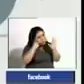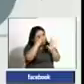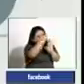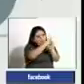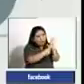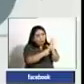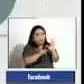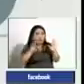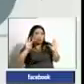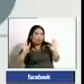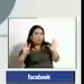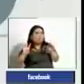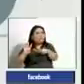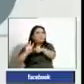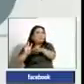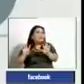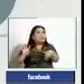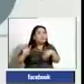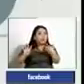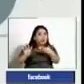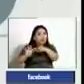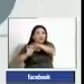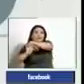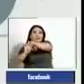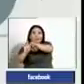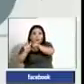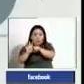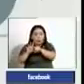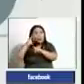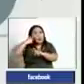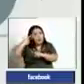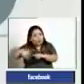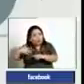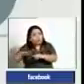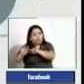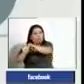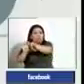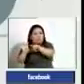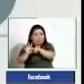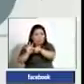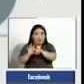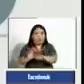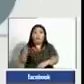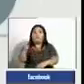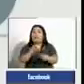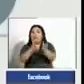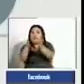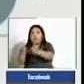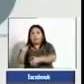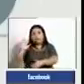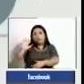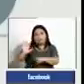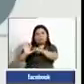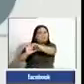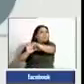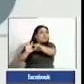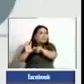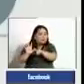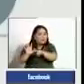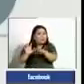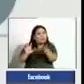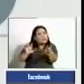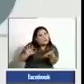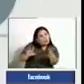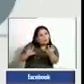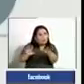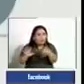en 4 el número de pacientes con COVID en estado crítico, se mantiene también en 5 los que se encuentran en estado